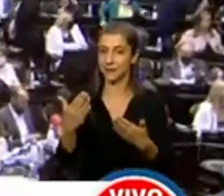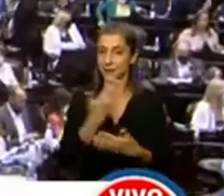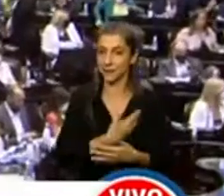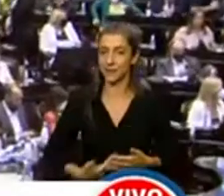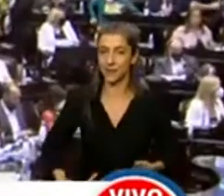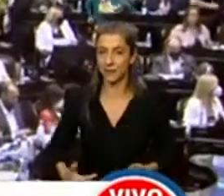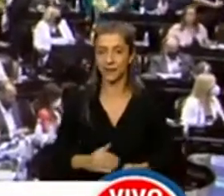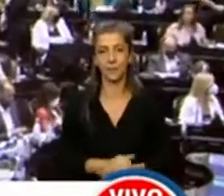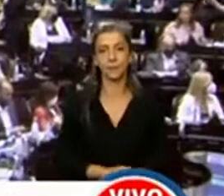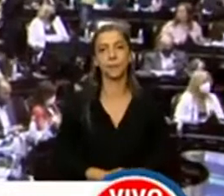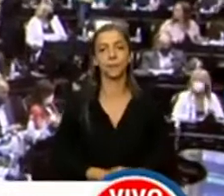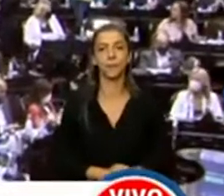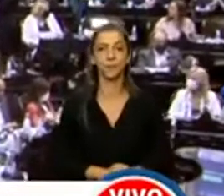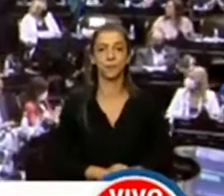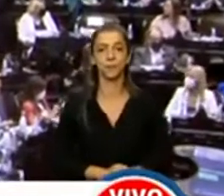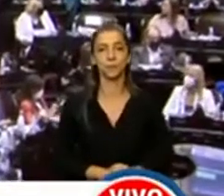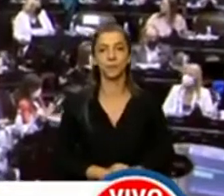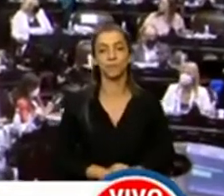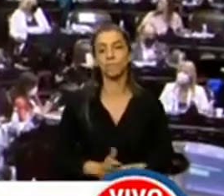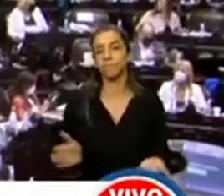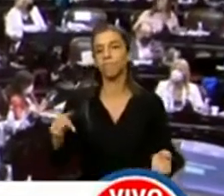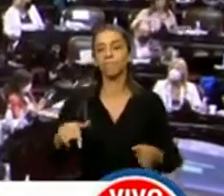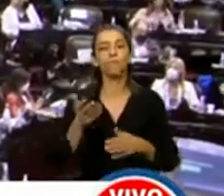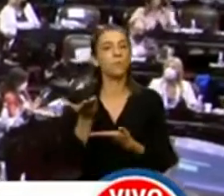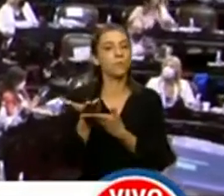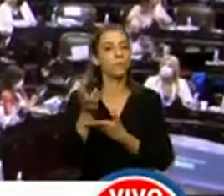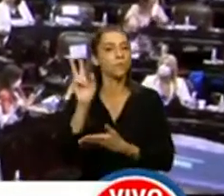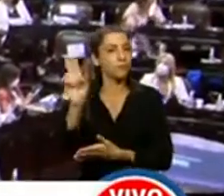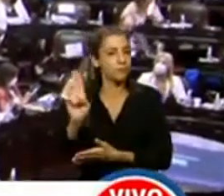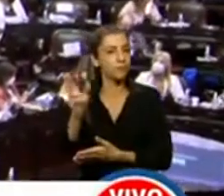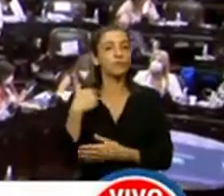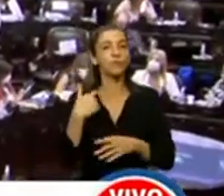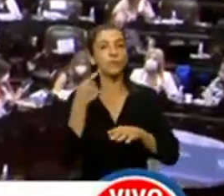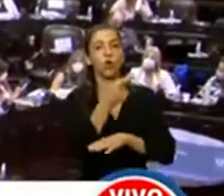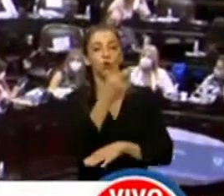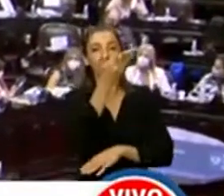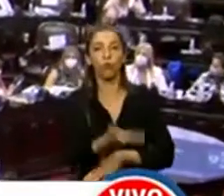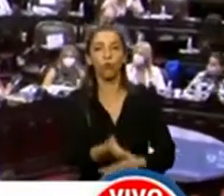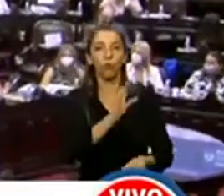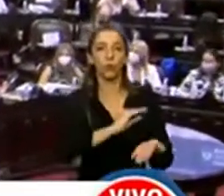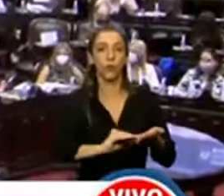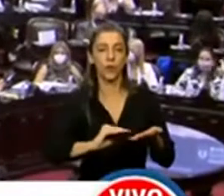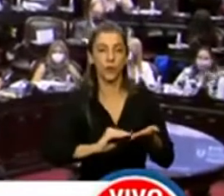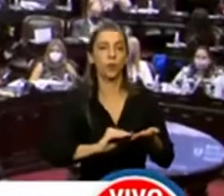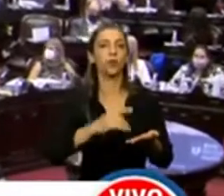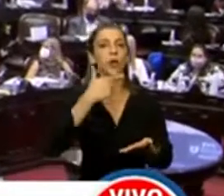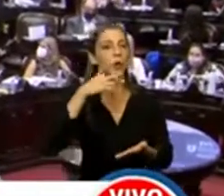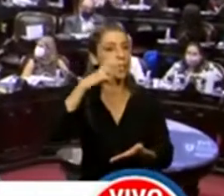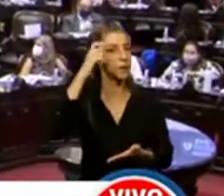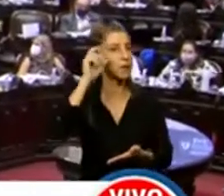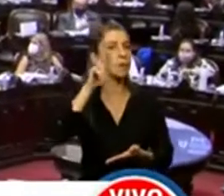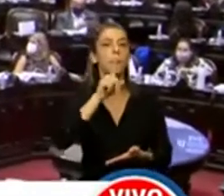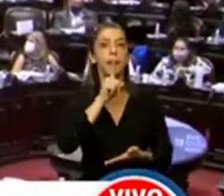presidente. Esta cuestión de privilegio es contra el diputado José Luis Espert. El